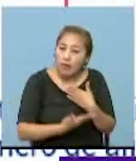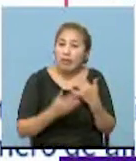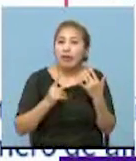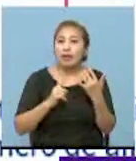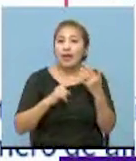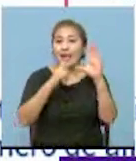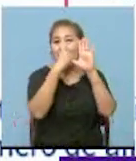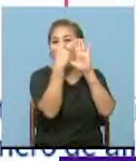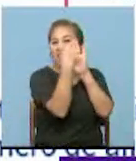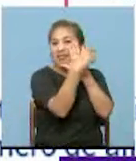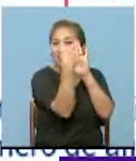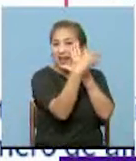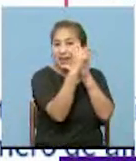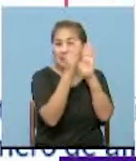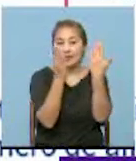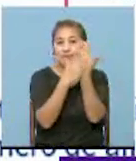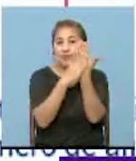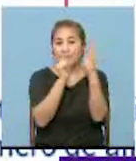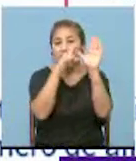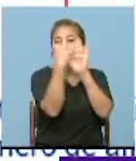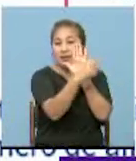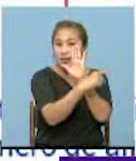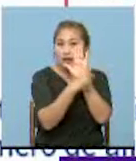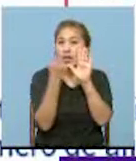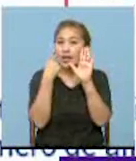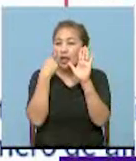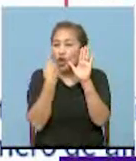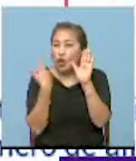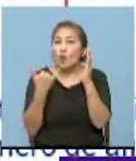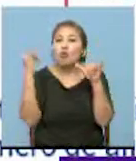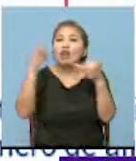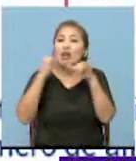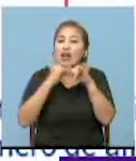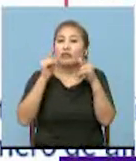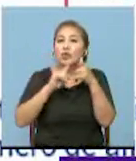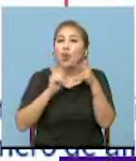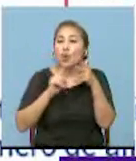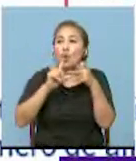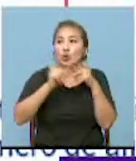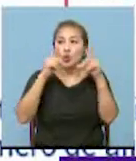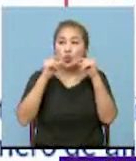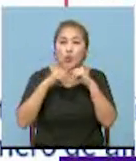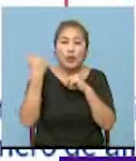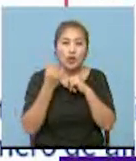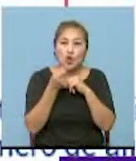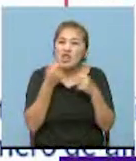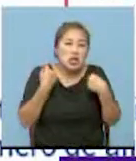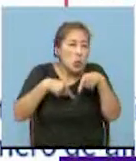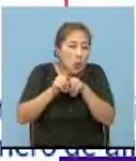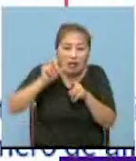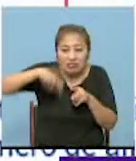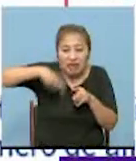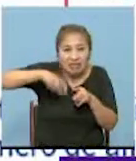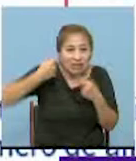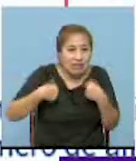en la parte superior de la tarjeta detrás, términos legales, datos de contacto, un código de seguridad como las tarjetas de crédito